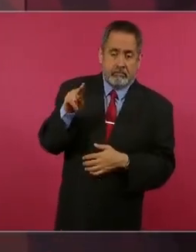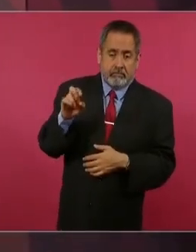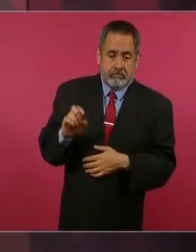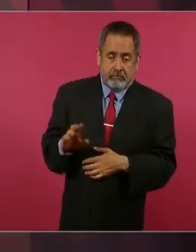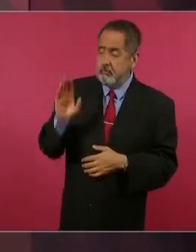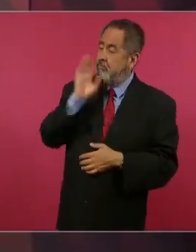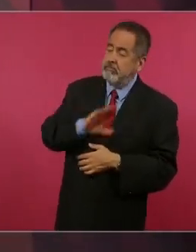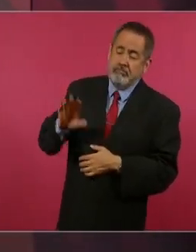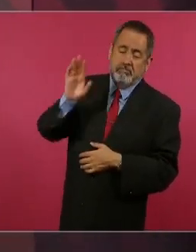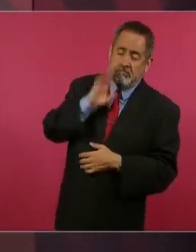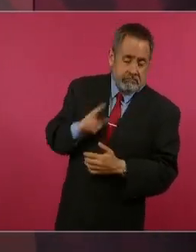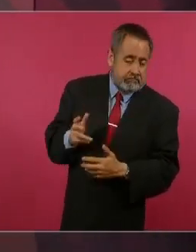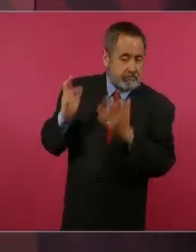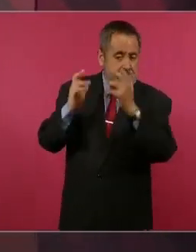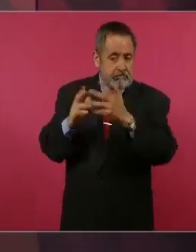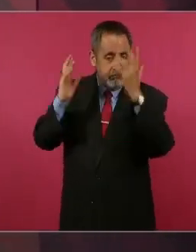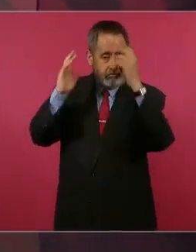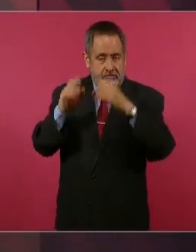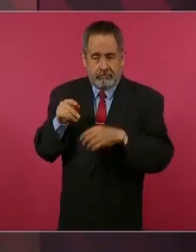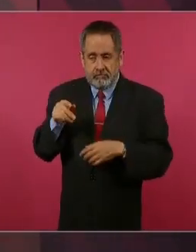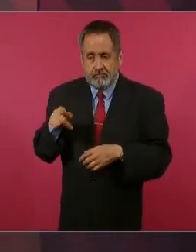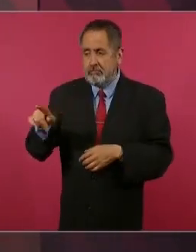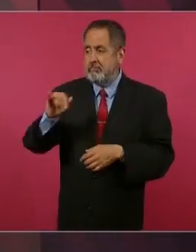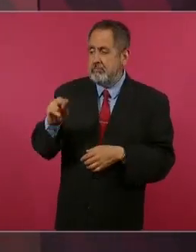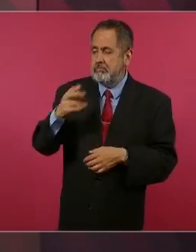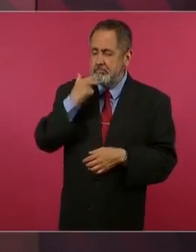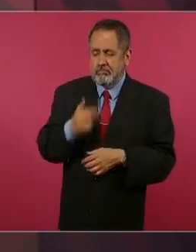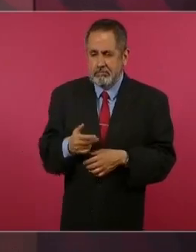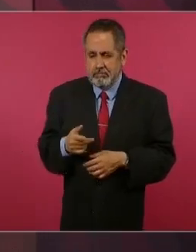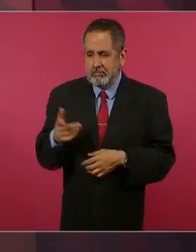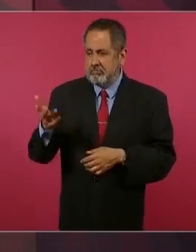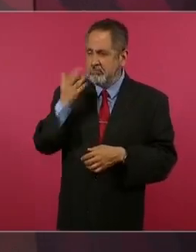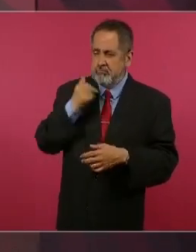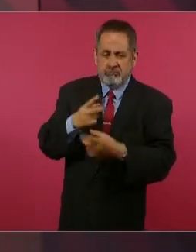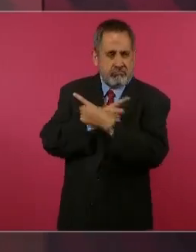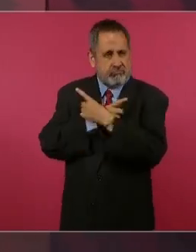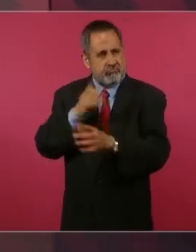sí con qué autoridad moral